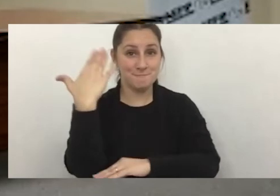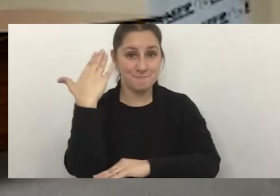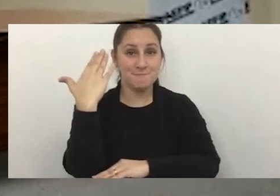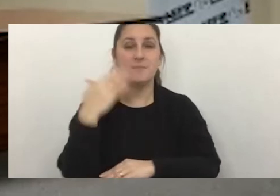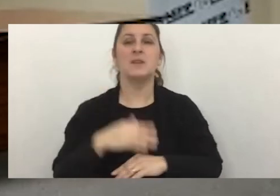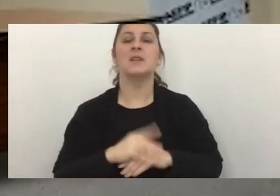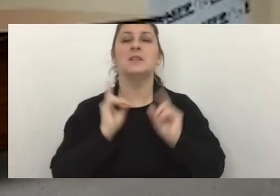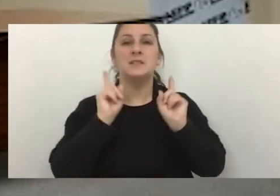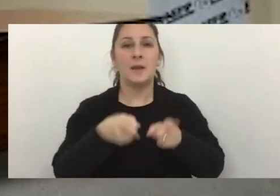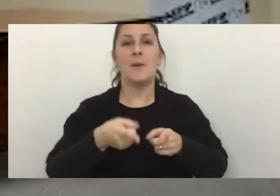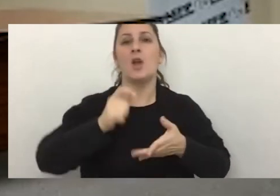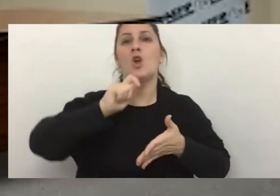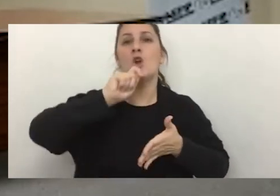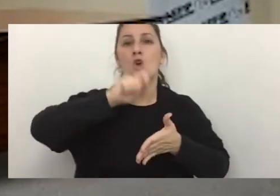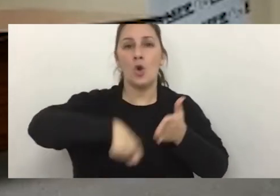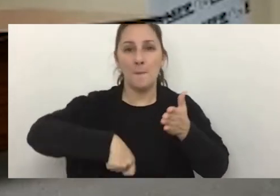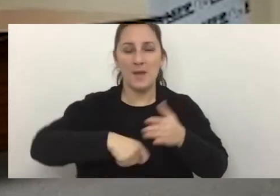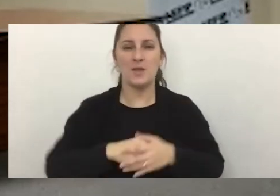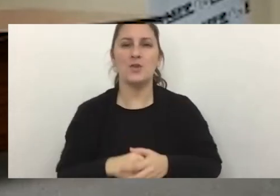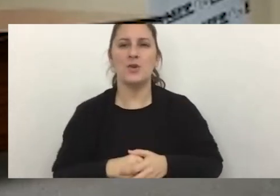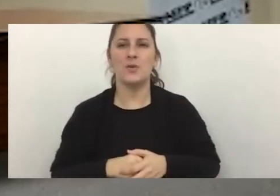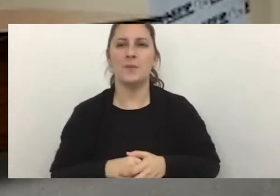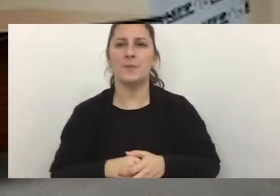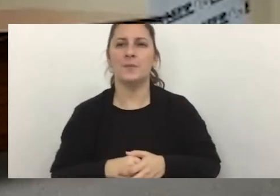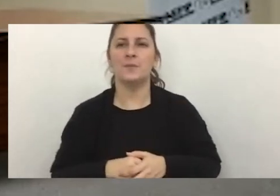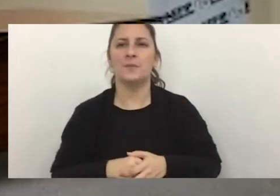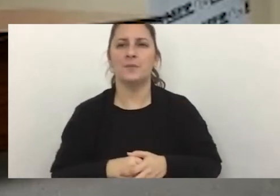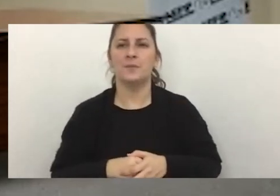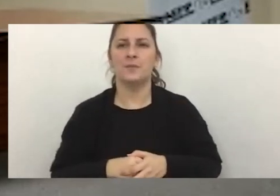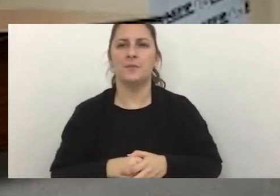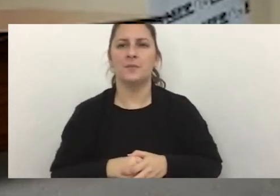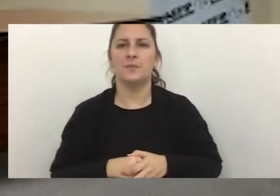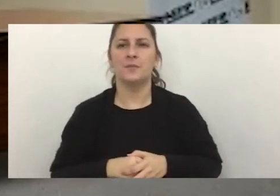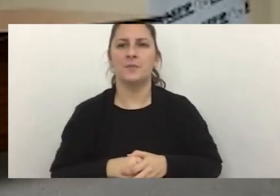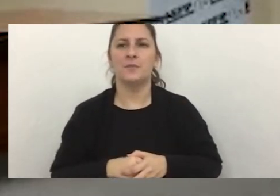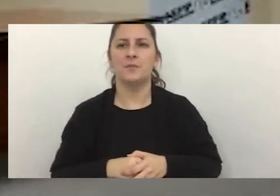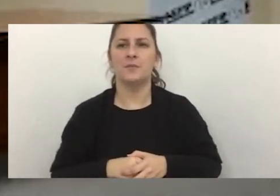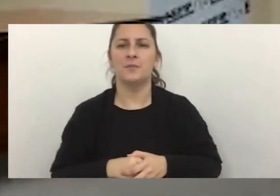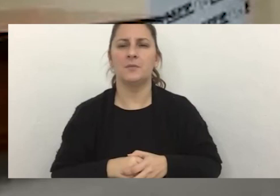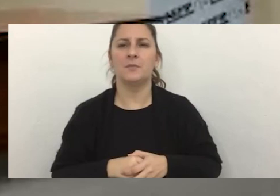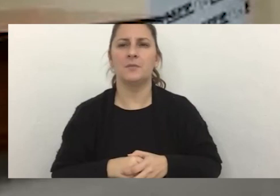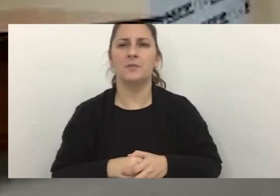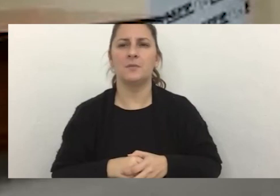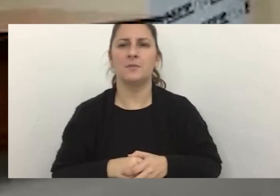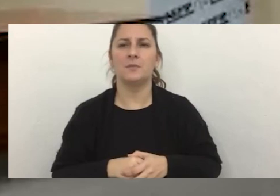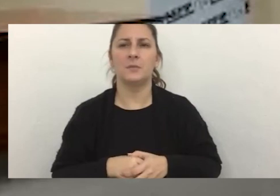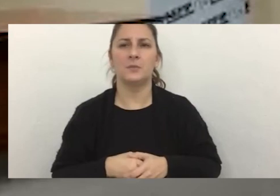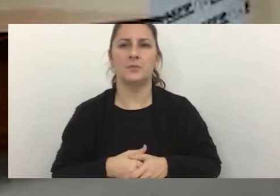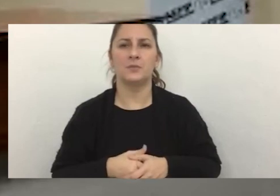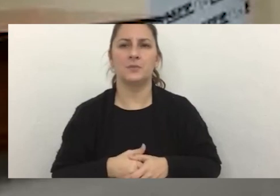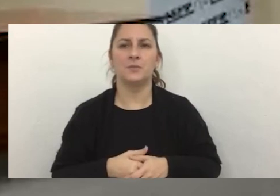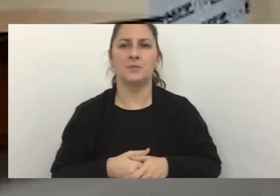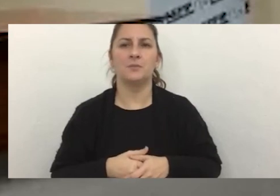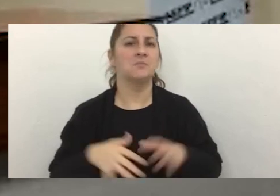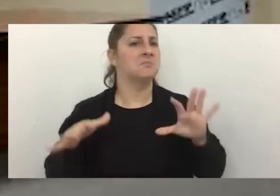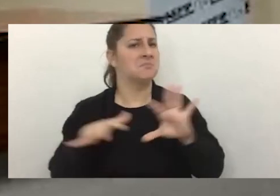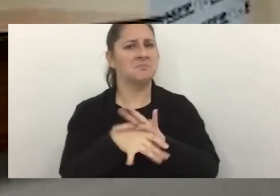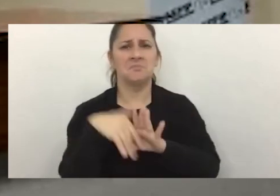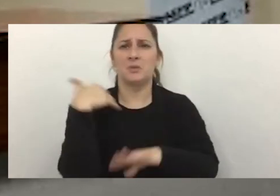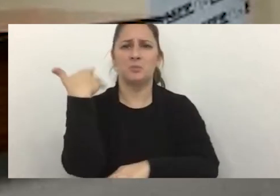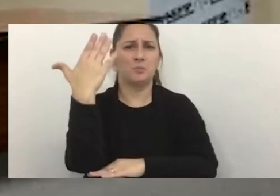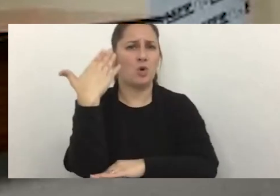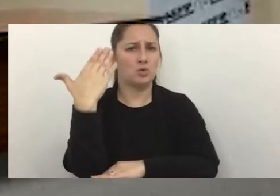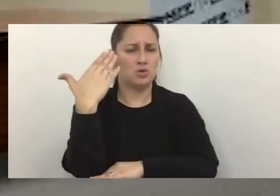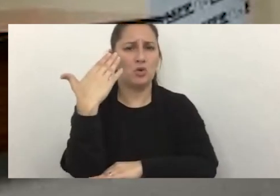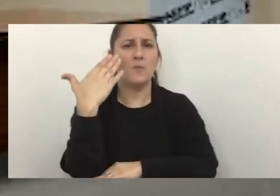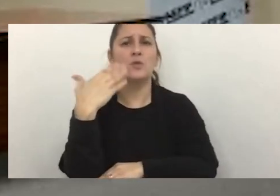convenios estatales, su aplicación en el país, etc. Excelente exposición. Y yo lo